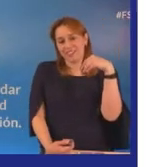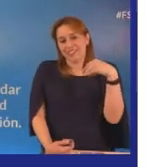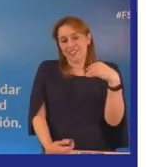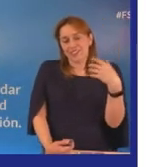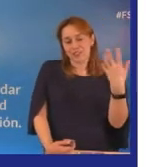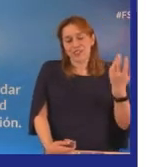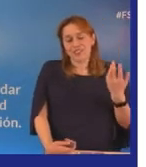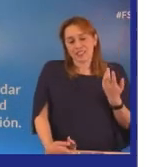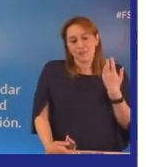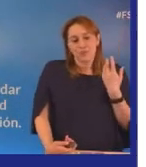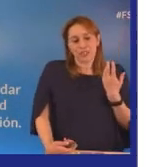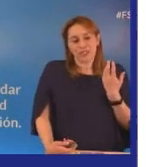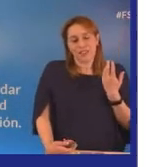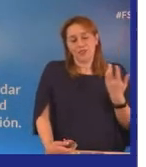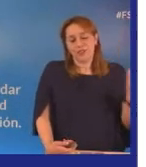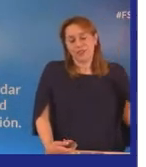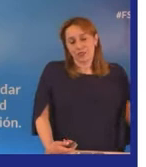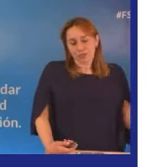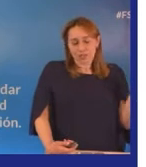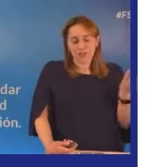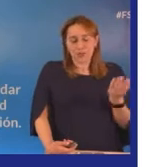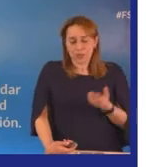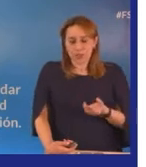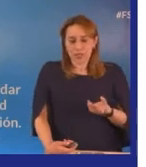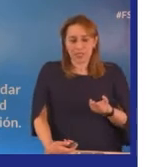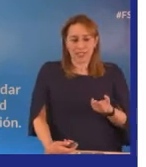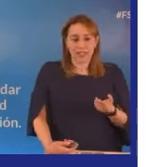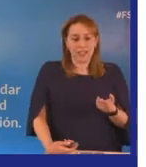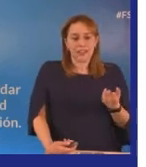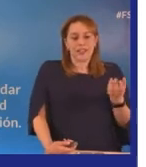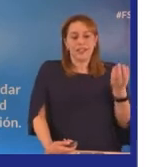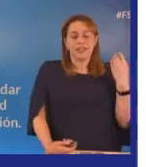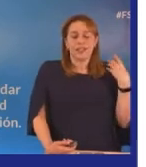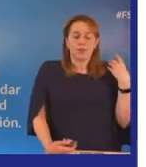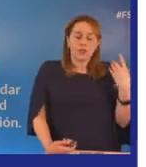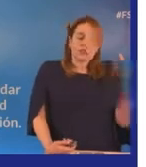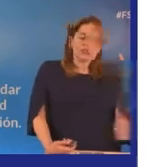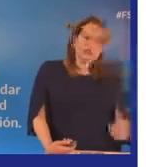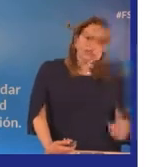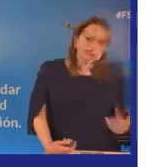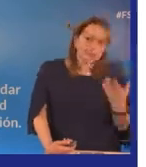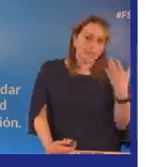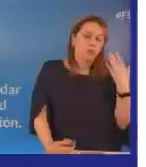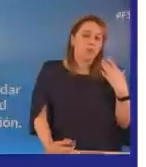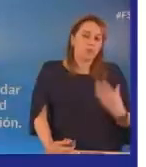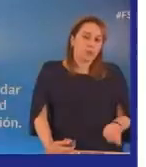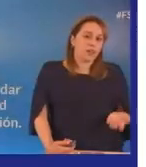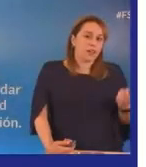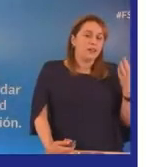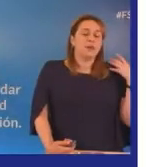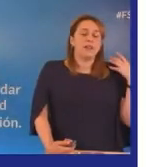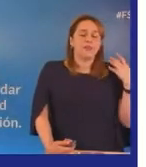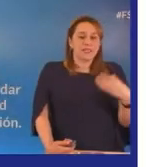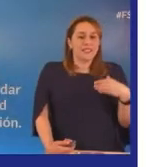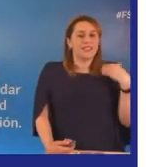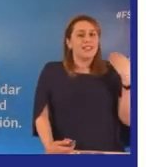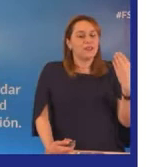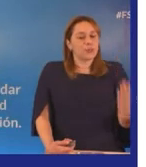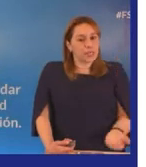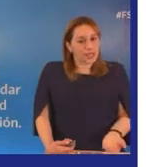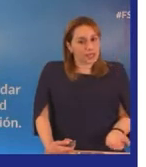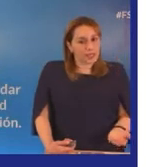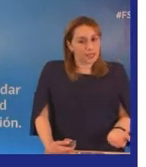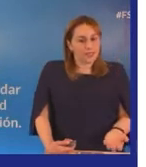marchita. Entonces es importante durante todo este proceso inicial generar buenos hábitos de manejo corporal para facilitar